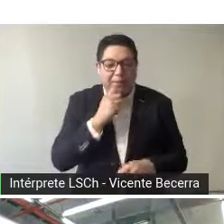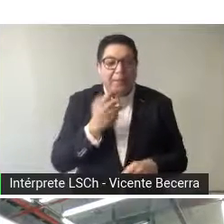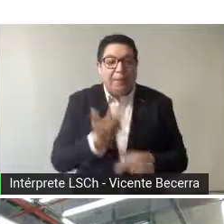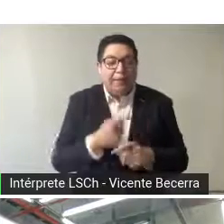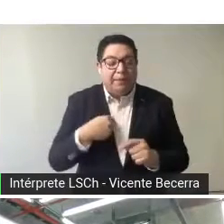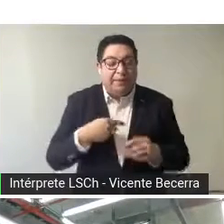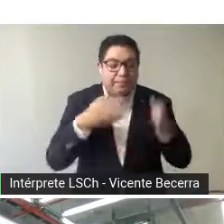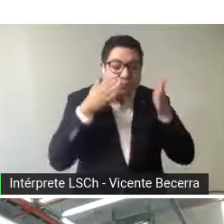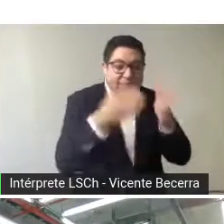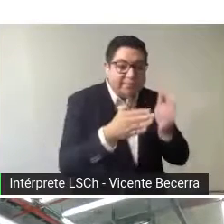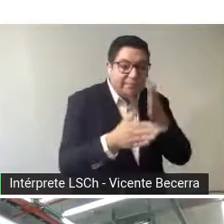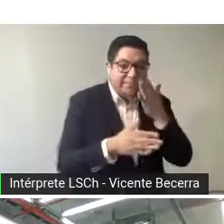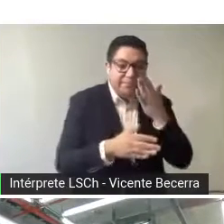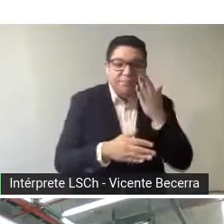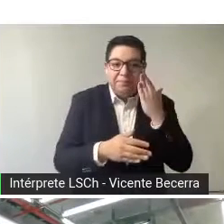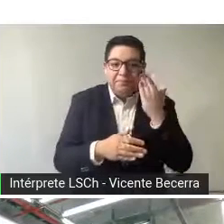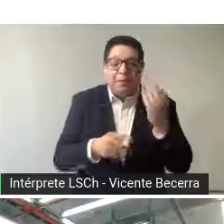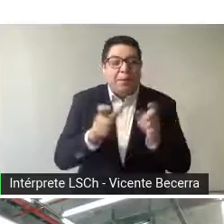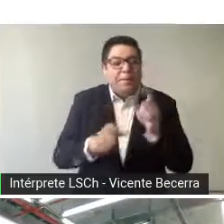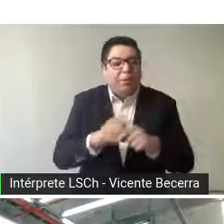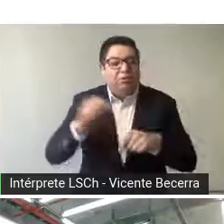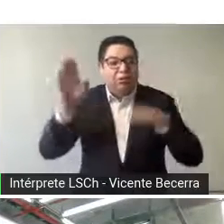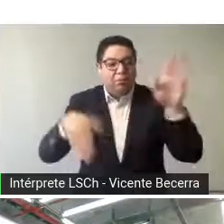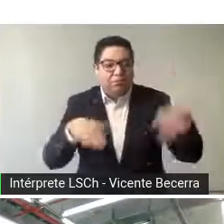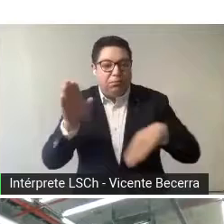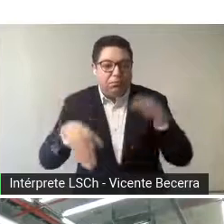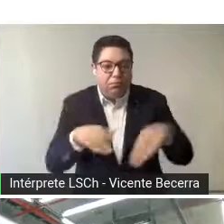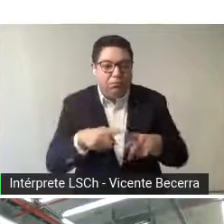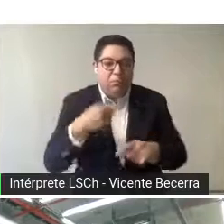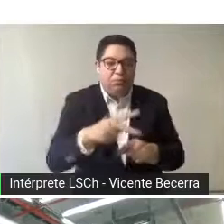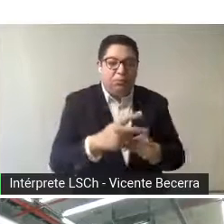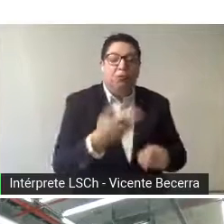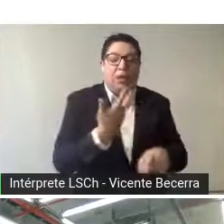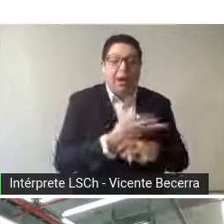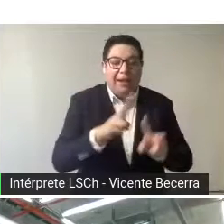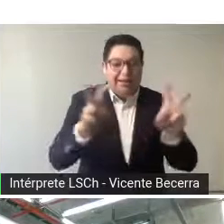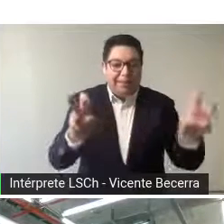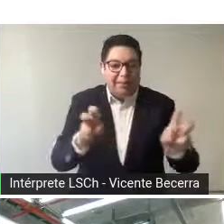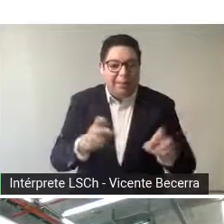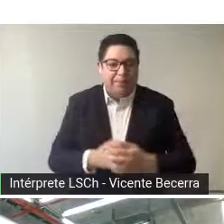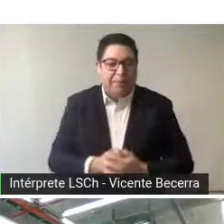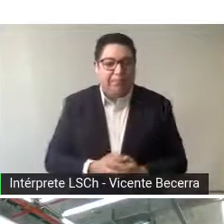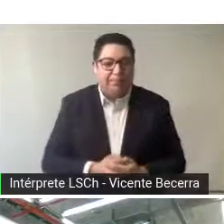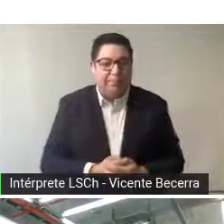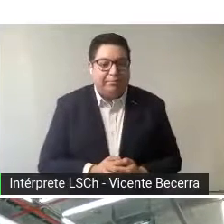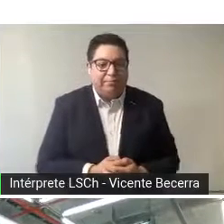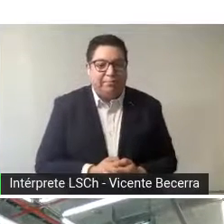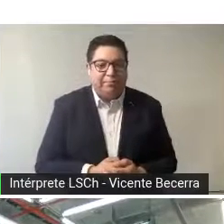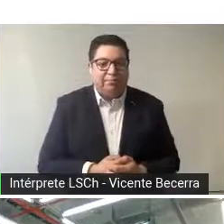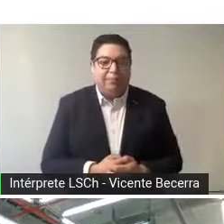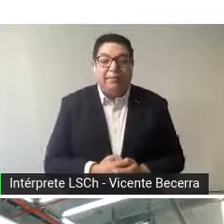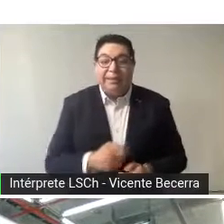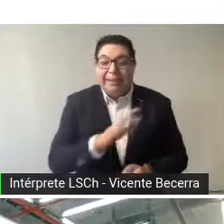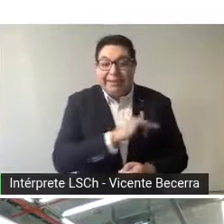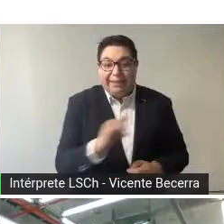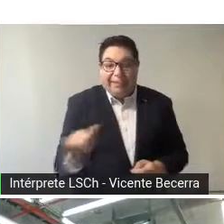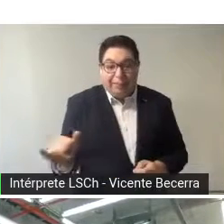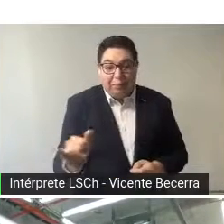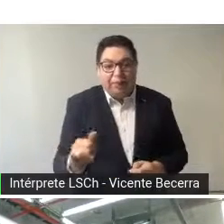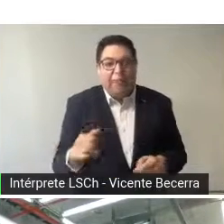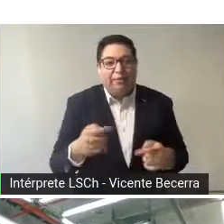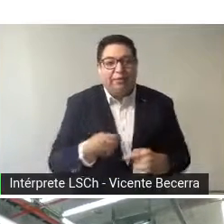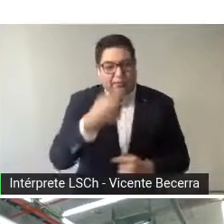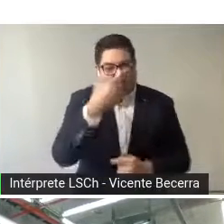abocada a reunirme con los convencionales constituyentes. Pero cuando, bueno, luego de